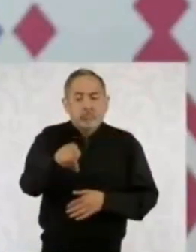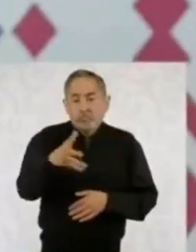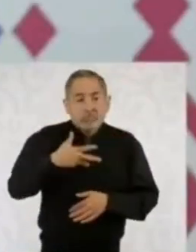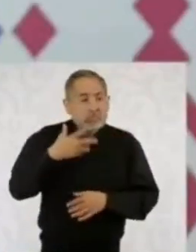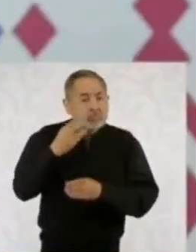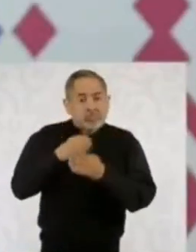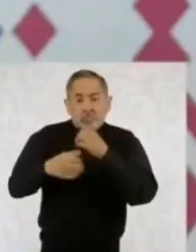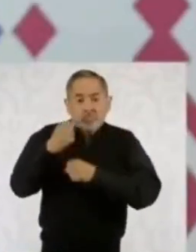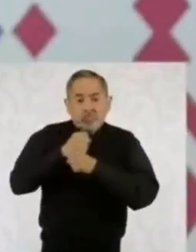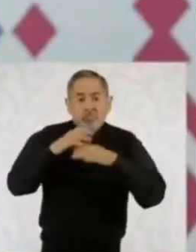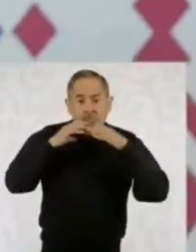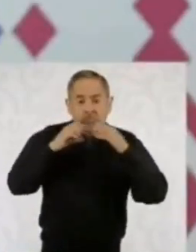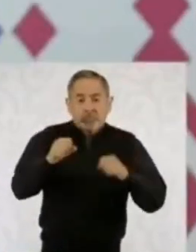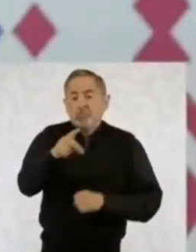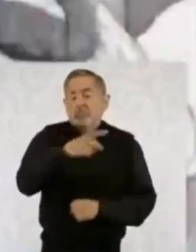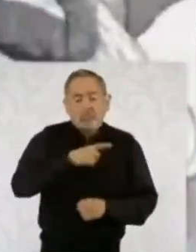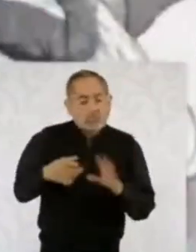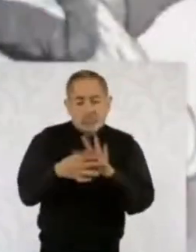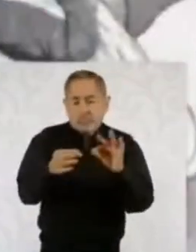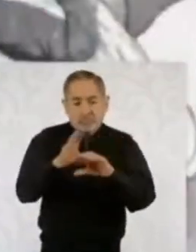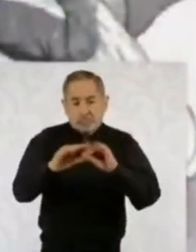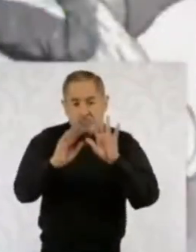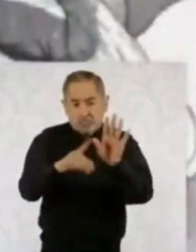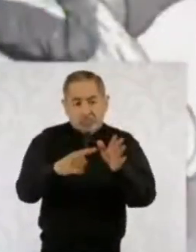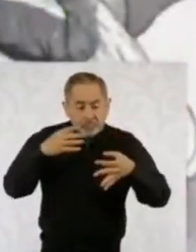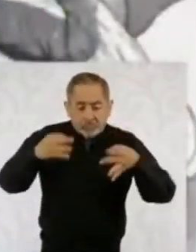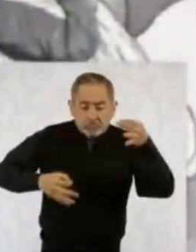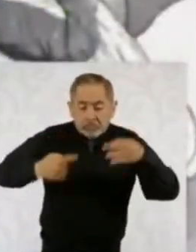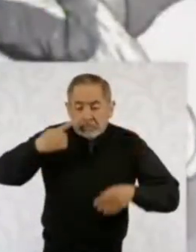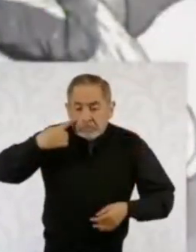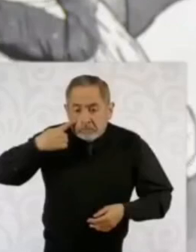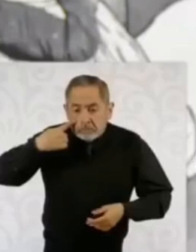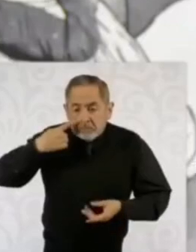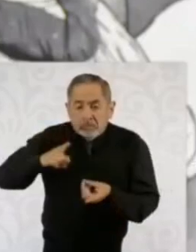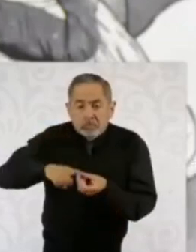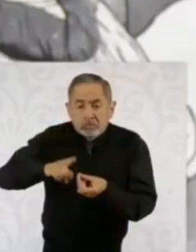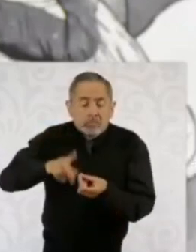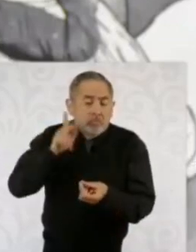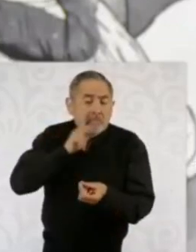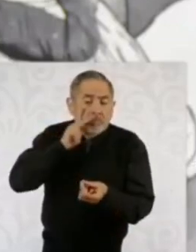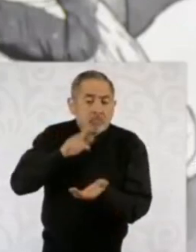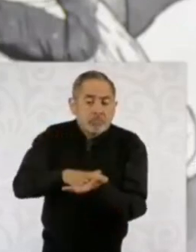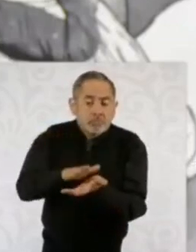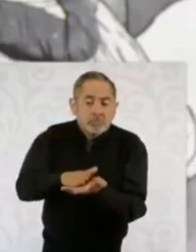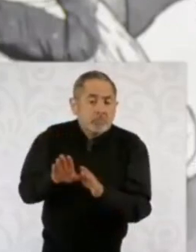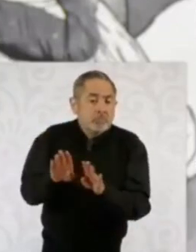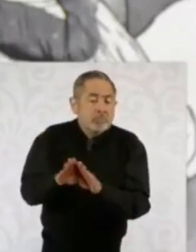desde hace mucho tiempo, en todo caso él tiene que explicar pues cómo lo obtuvo, ¿no? Sí.